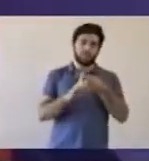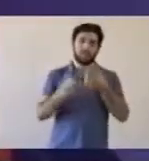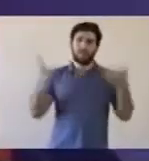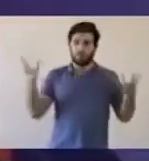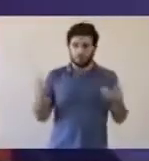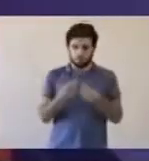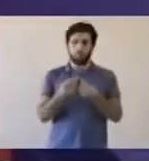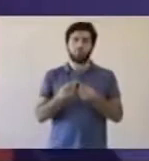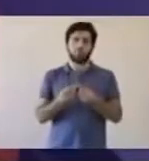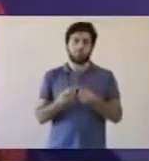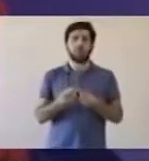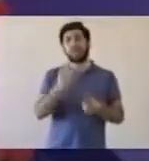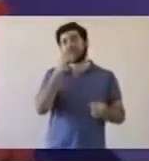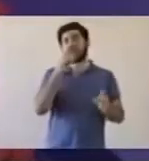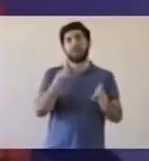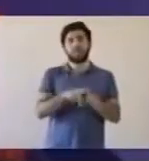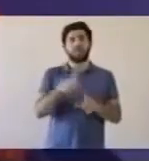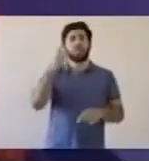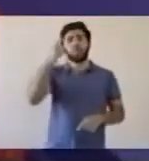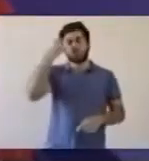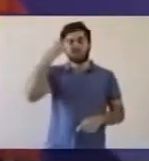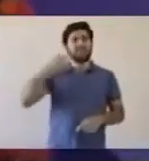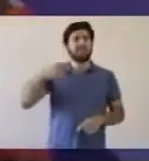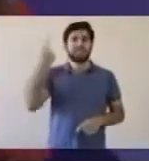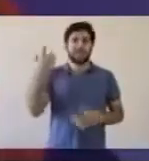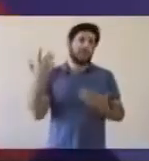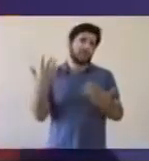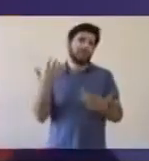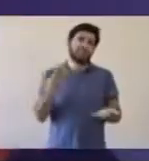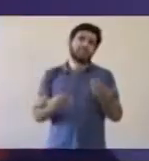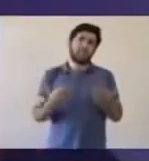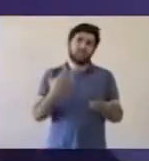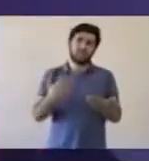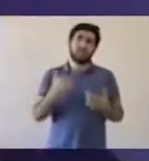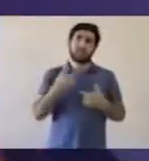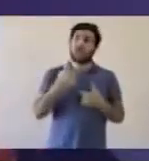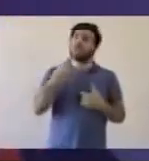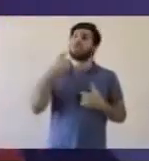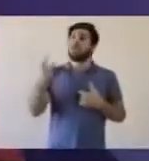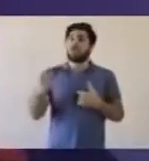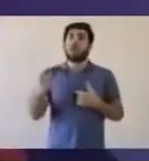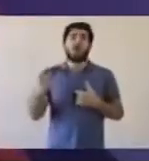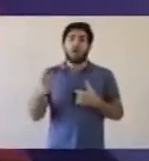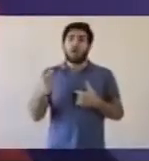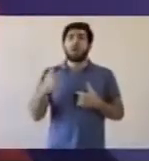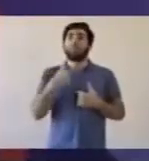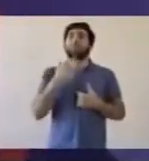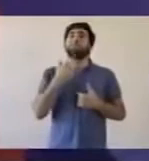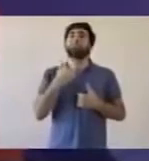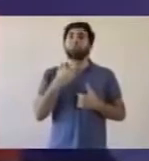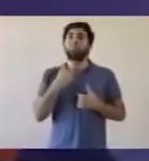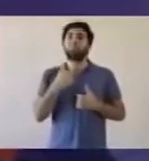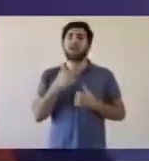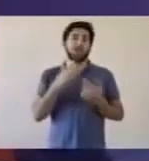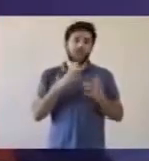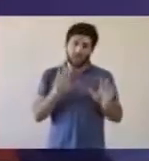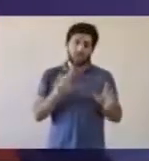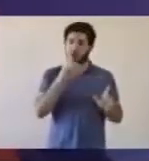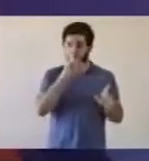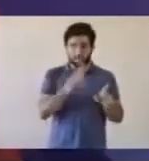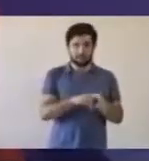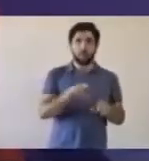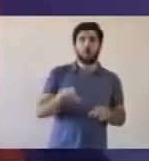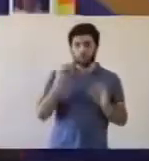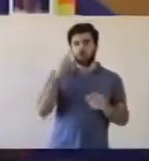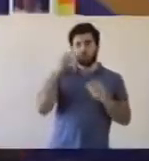nuestra familia, ¿verdad? Podemos nosotros también, un día ya no va a ser lo que me gusta de ti, sino lo que más me divierte